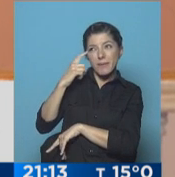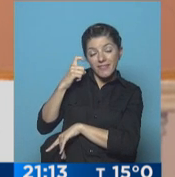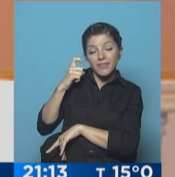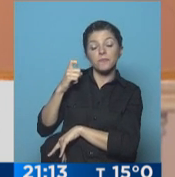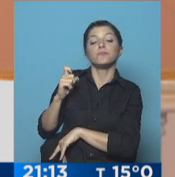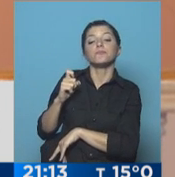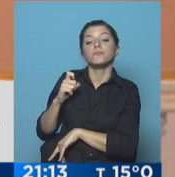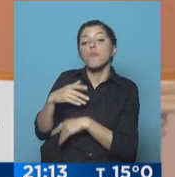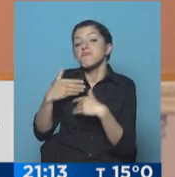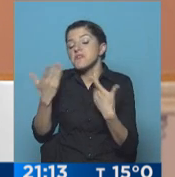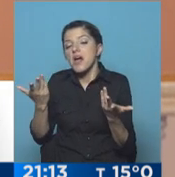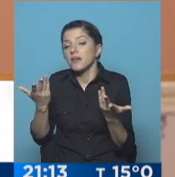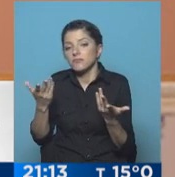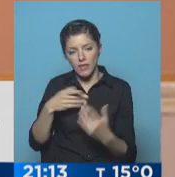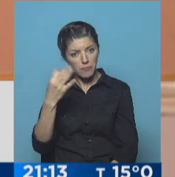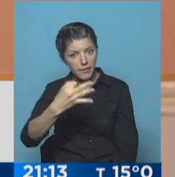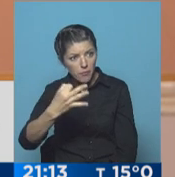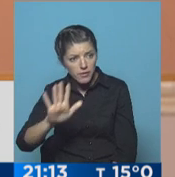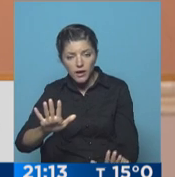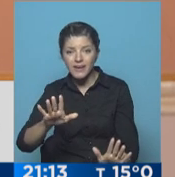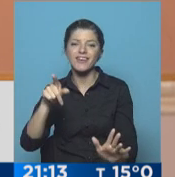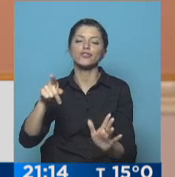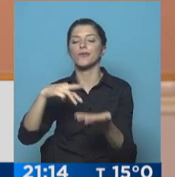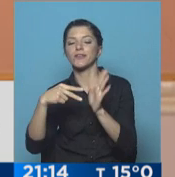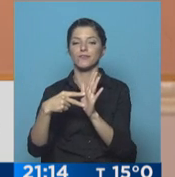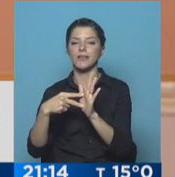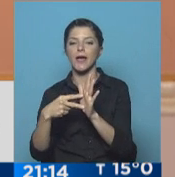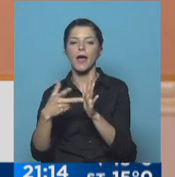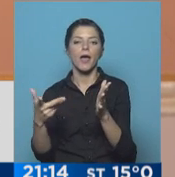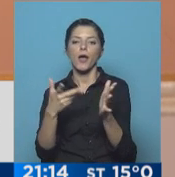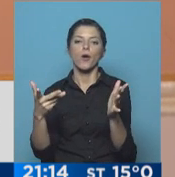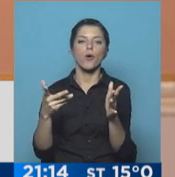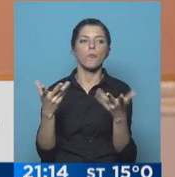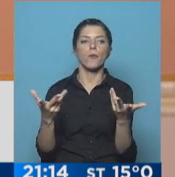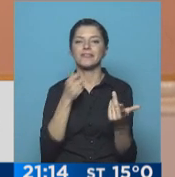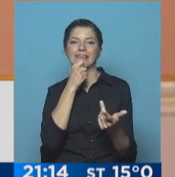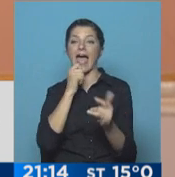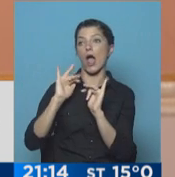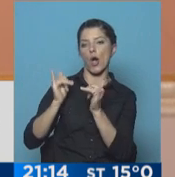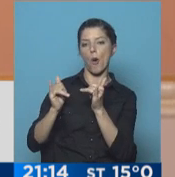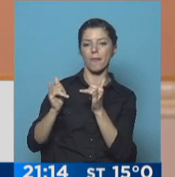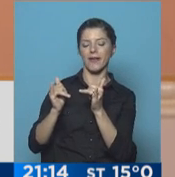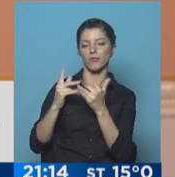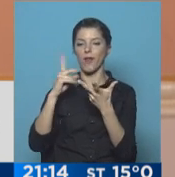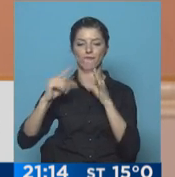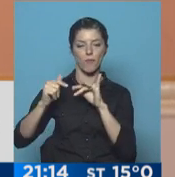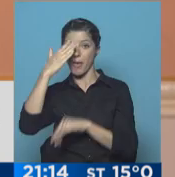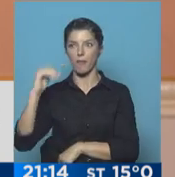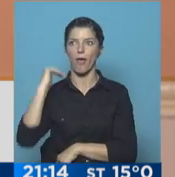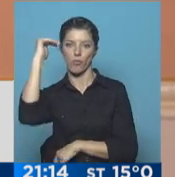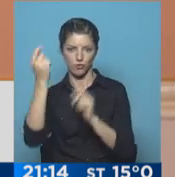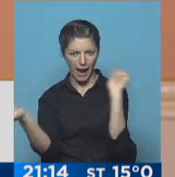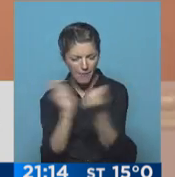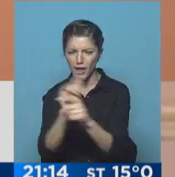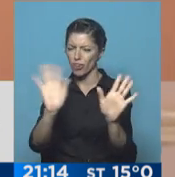ahí, es cierto, esto no significa un signo de cuando uno es joven es de una manera y cuando es grande es de otra,